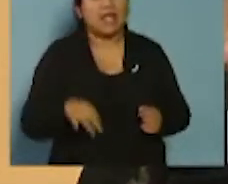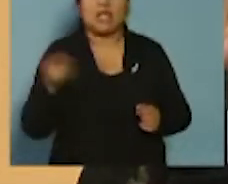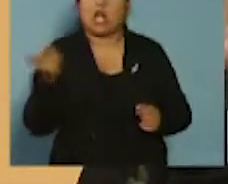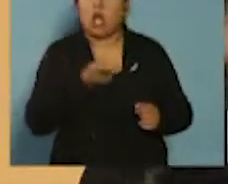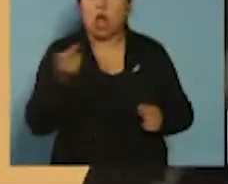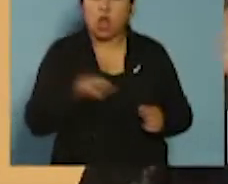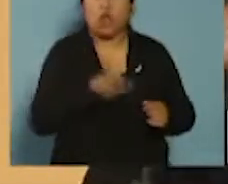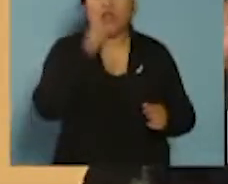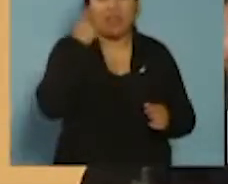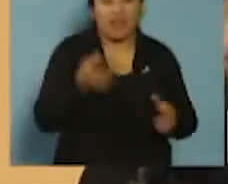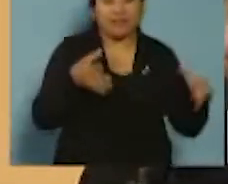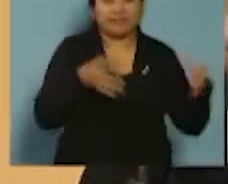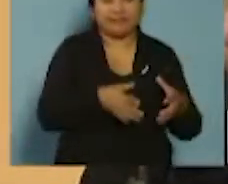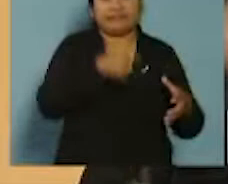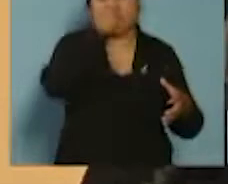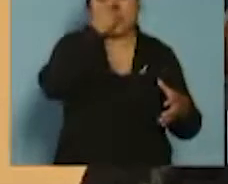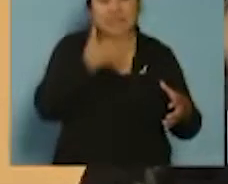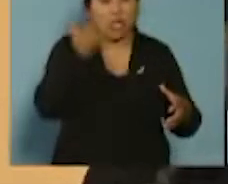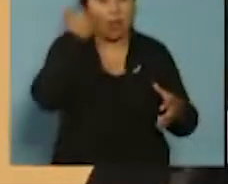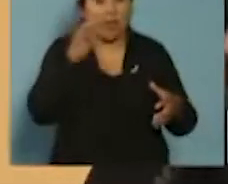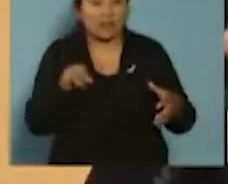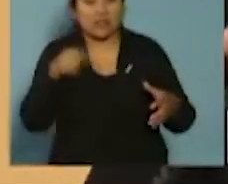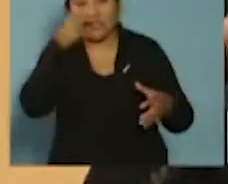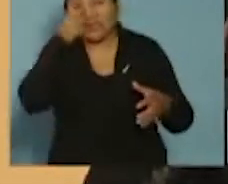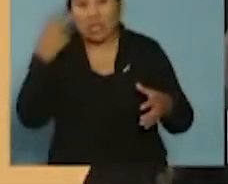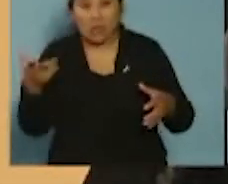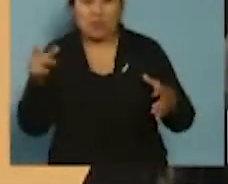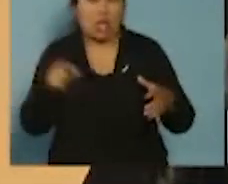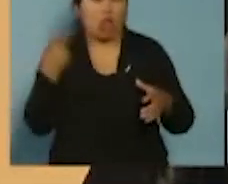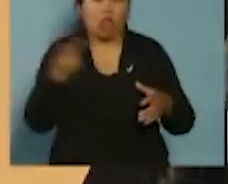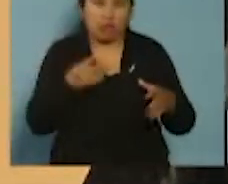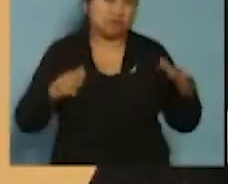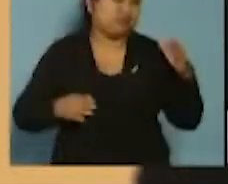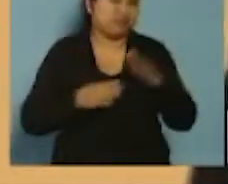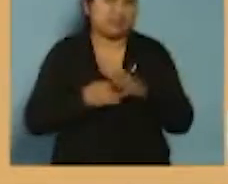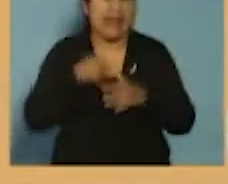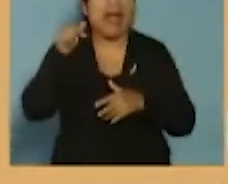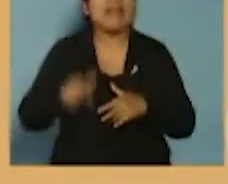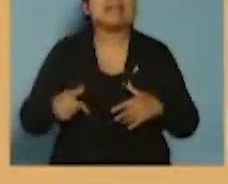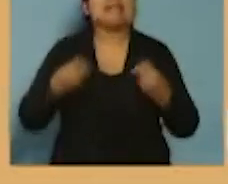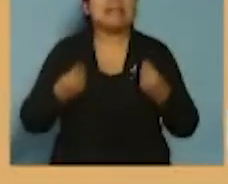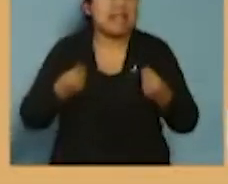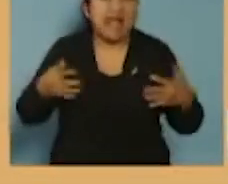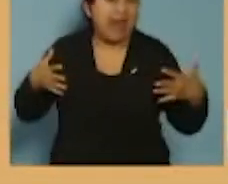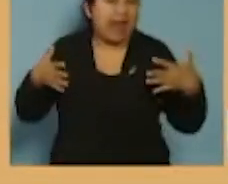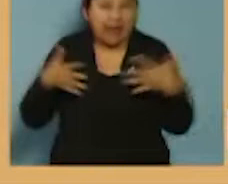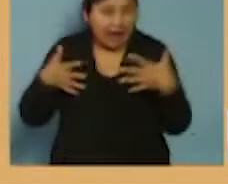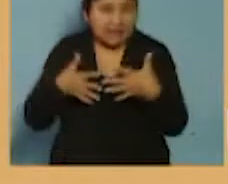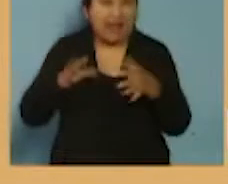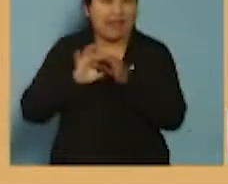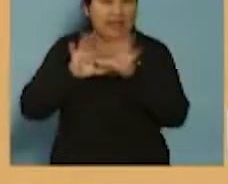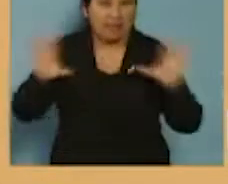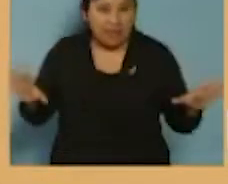de la guerra de la independencia trascendentales porque belgrano primero muestra ante el